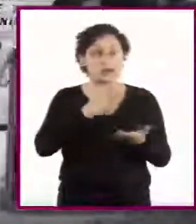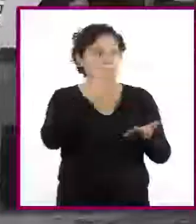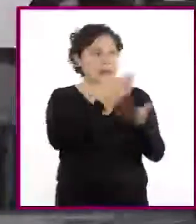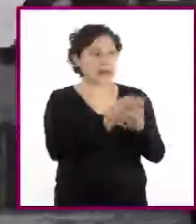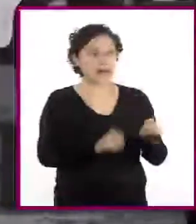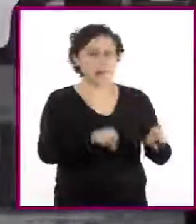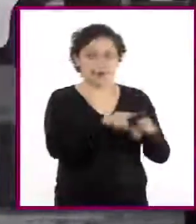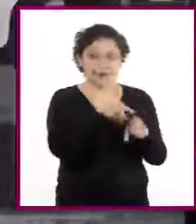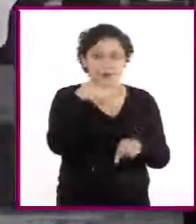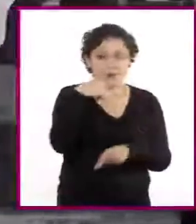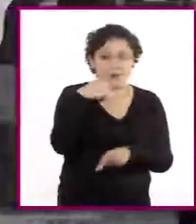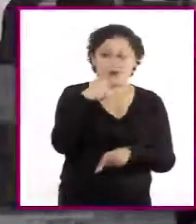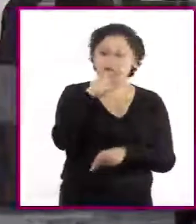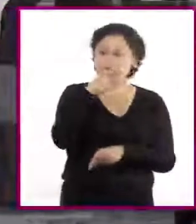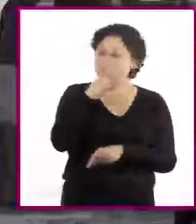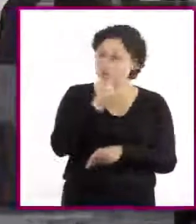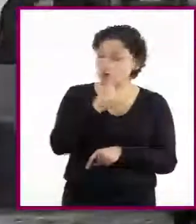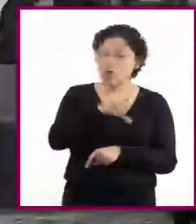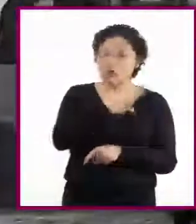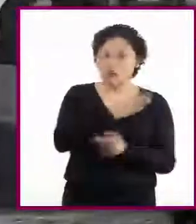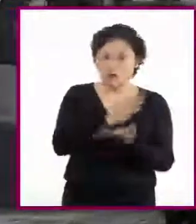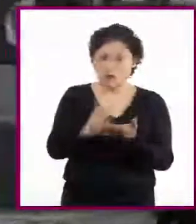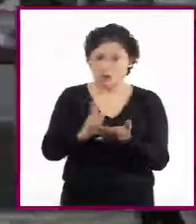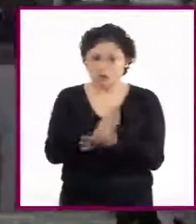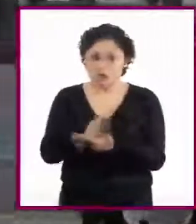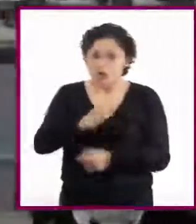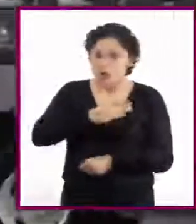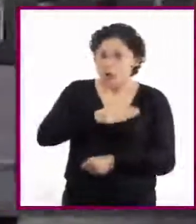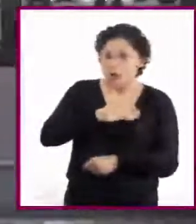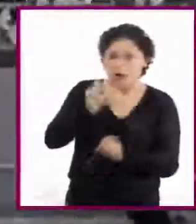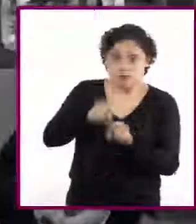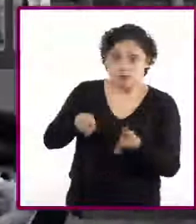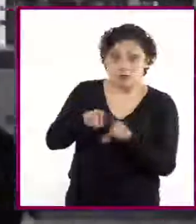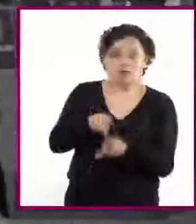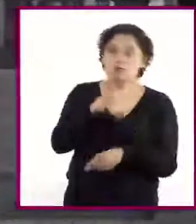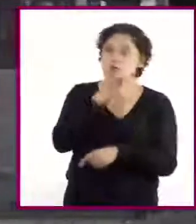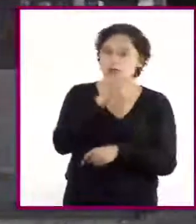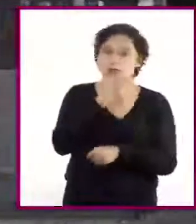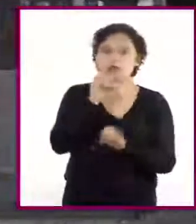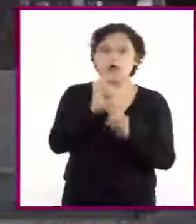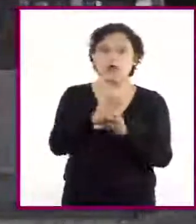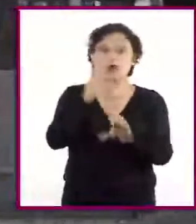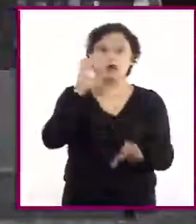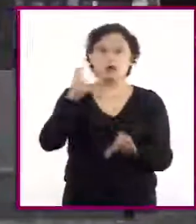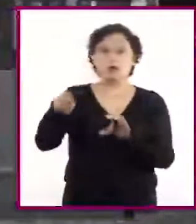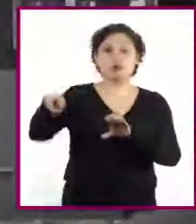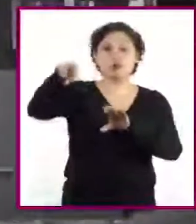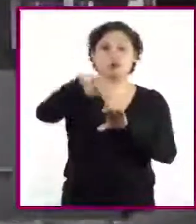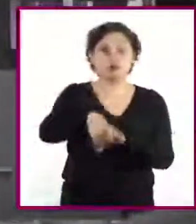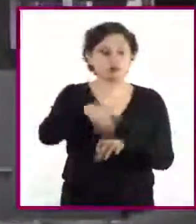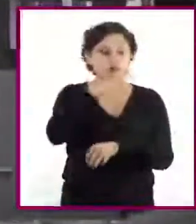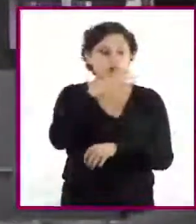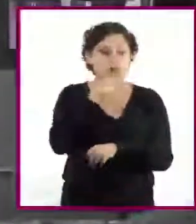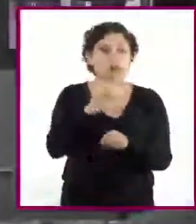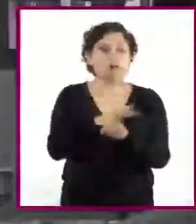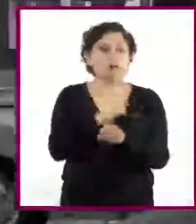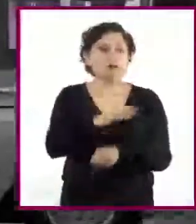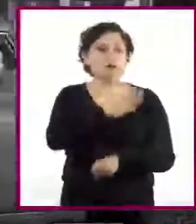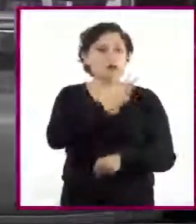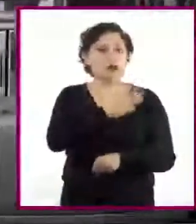ni entrar a los mismos baños, ni sentarse en la parte delantera de los camiones, donde los blancos tenían